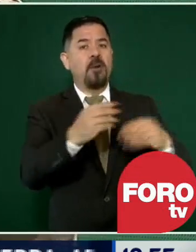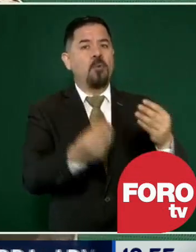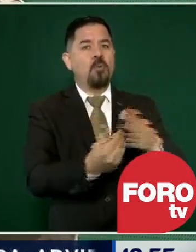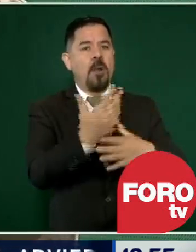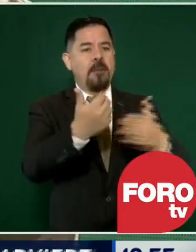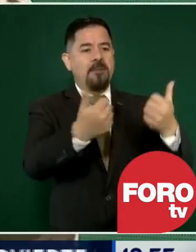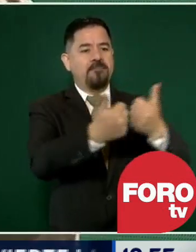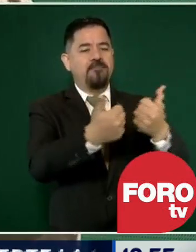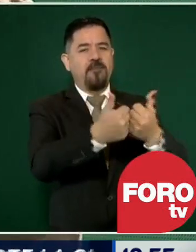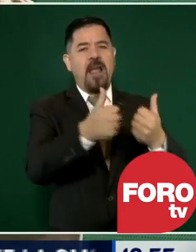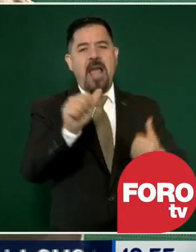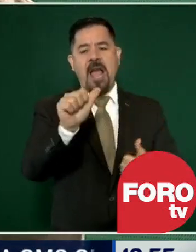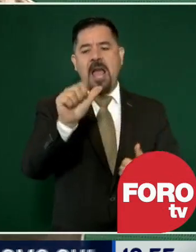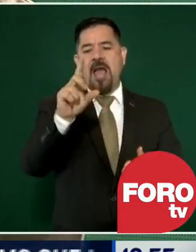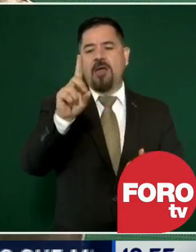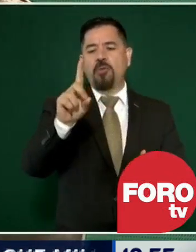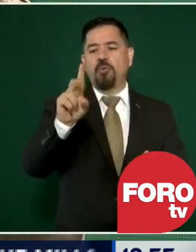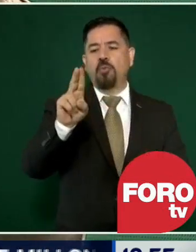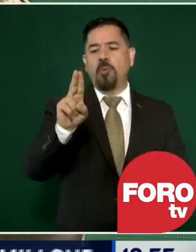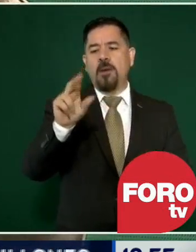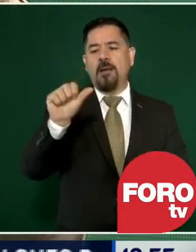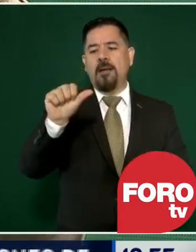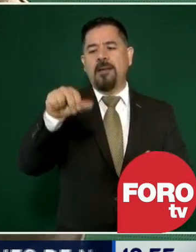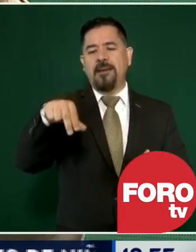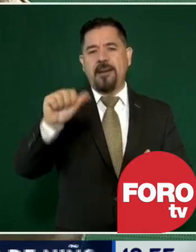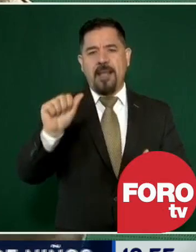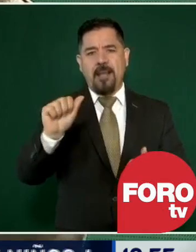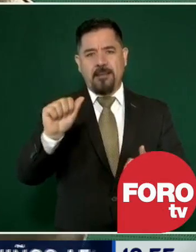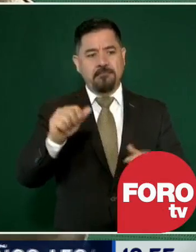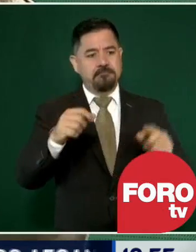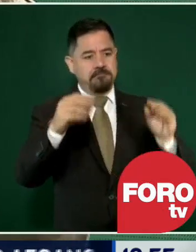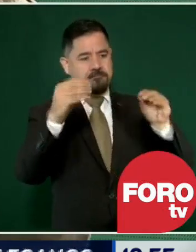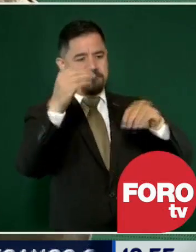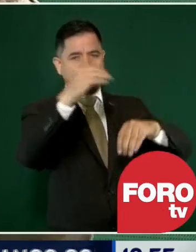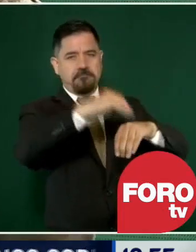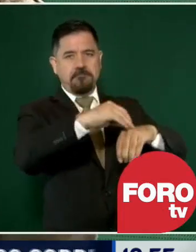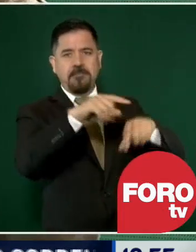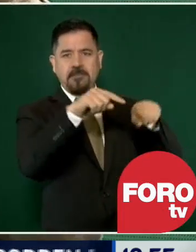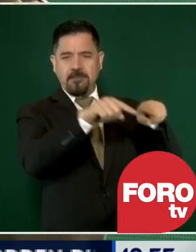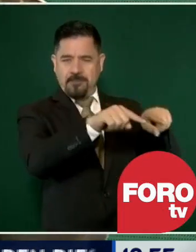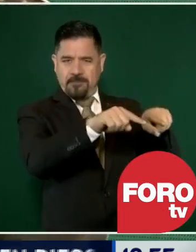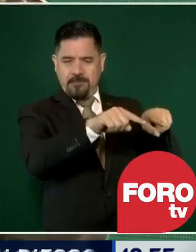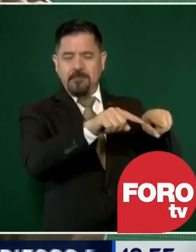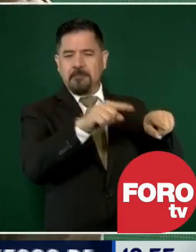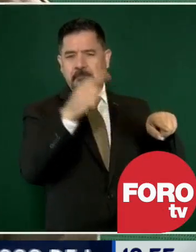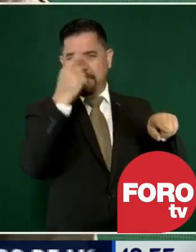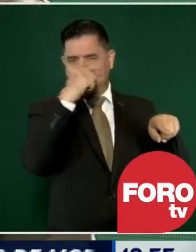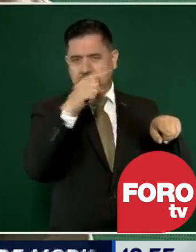para Nogales que facilite